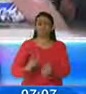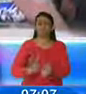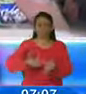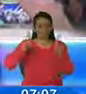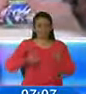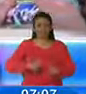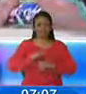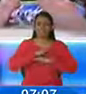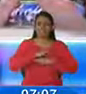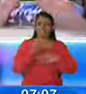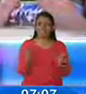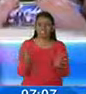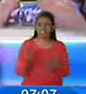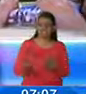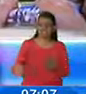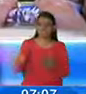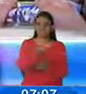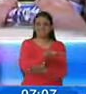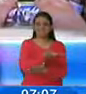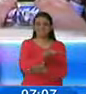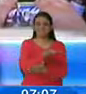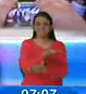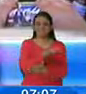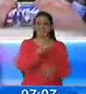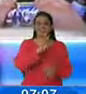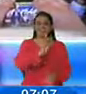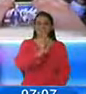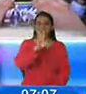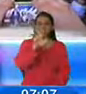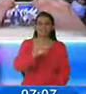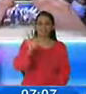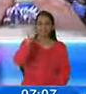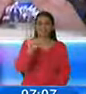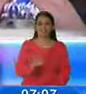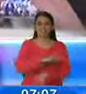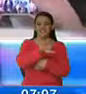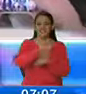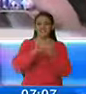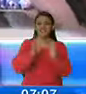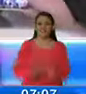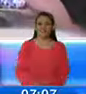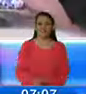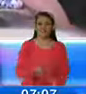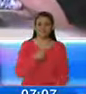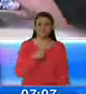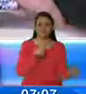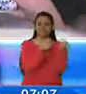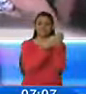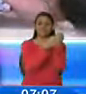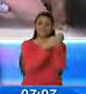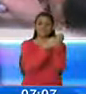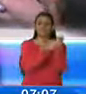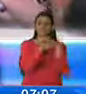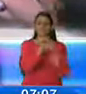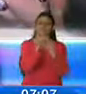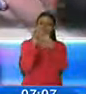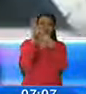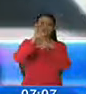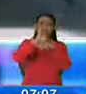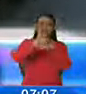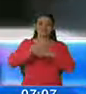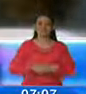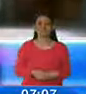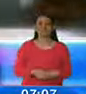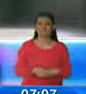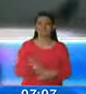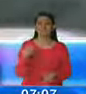con la aprobación de más del 65% de todos los ecuatorianos, cosa inédita en el Ecuador.